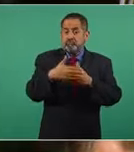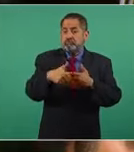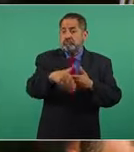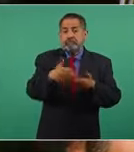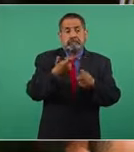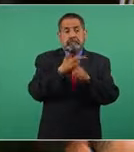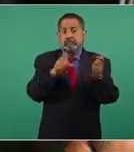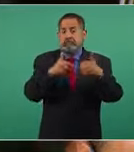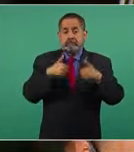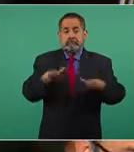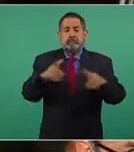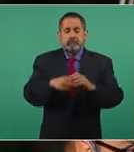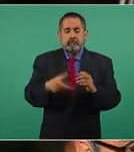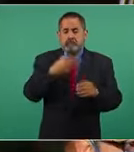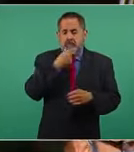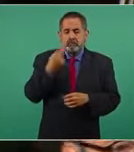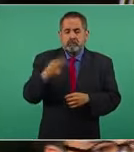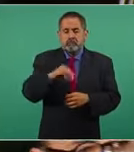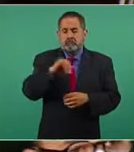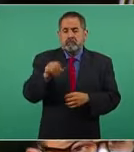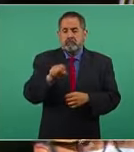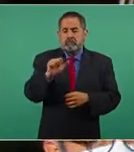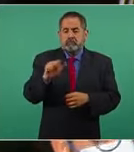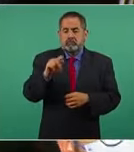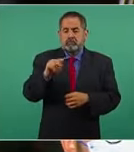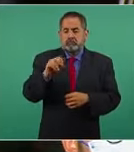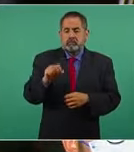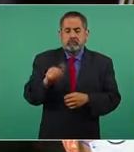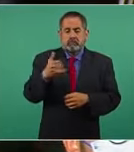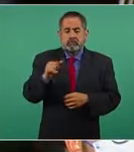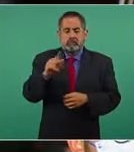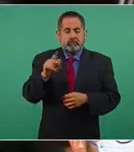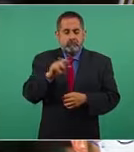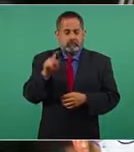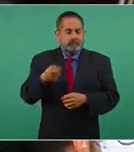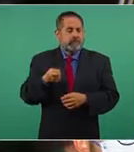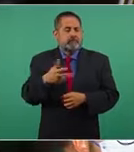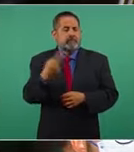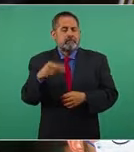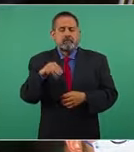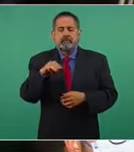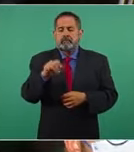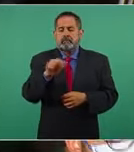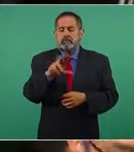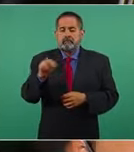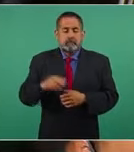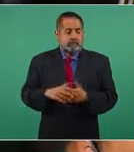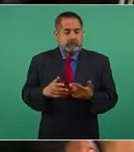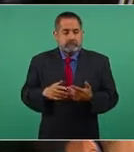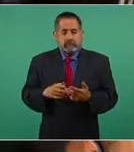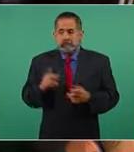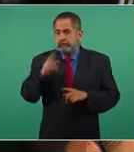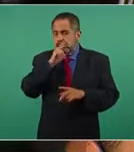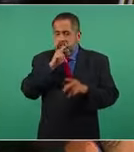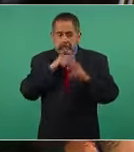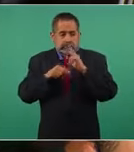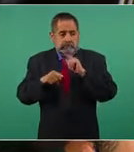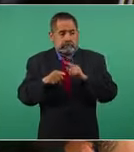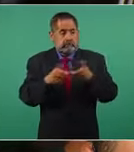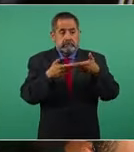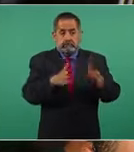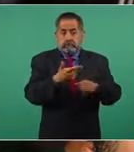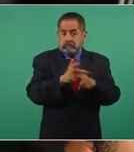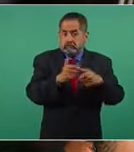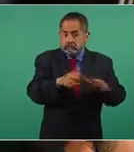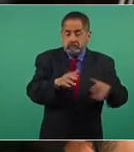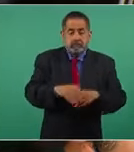estado, que se llama José Antonio Yepes Ortiz, alias El Marro? ¿Qué mensaje le mandaría sobre ese tema? Porque ellos están muy preocupados